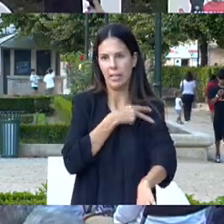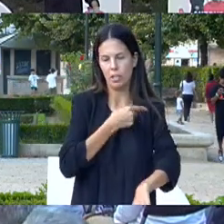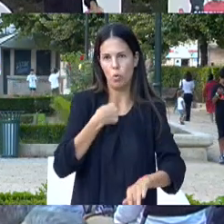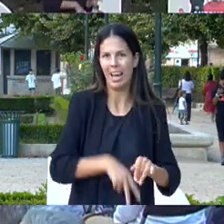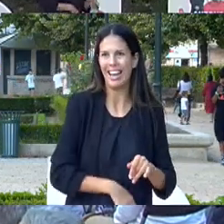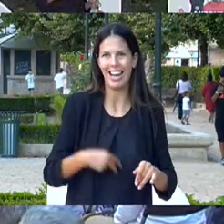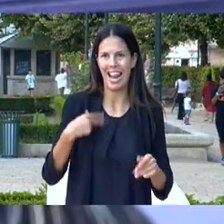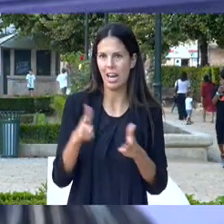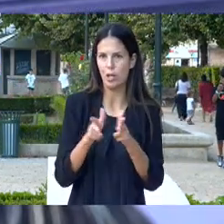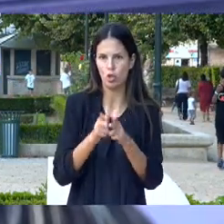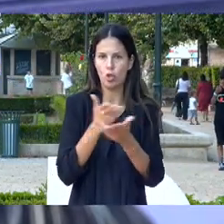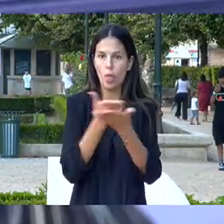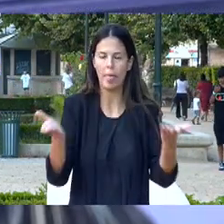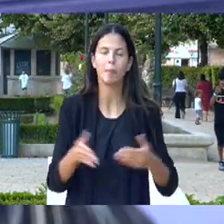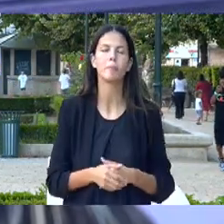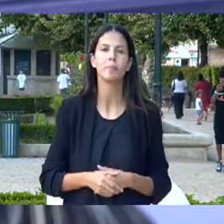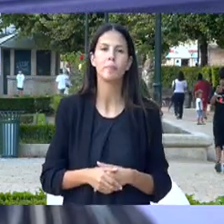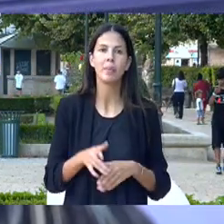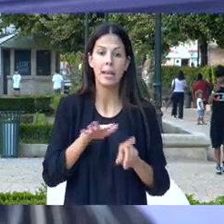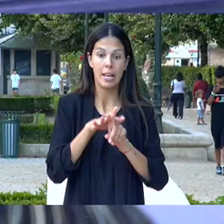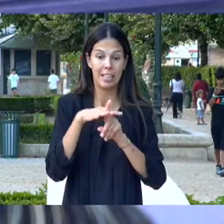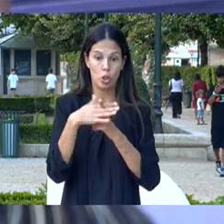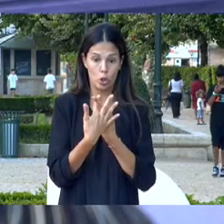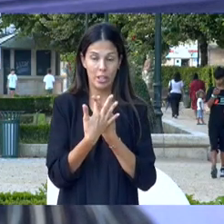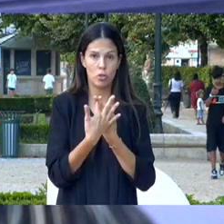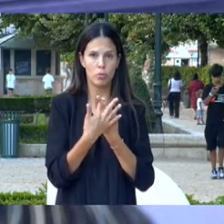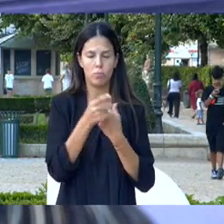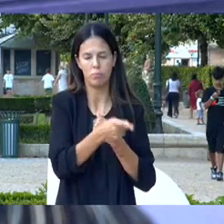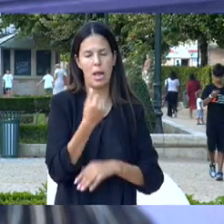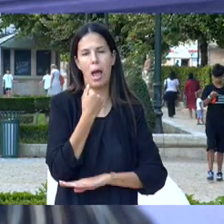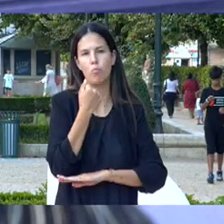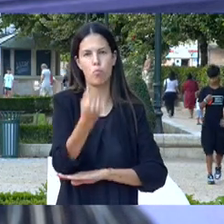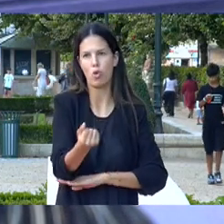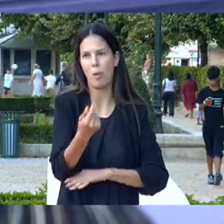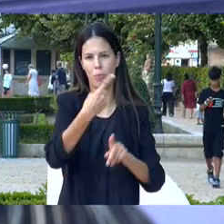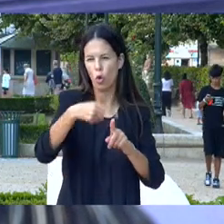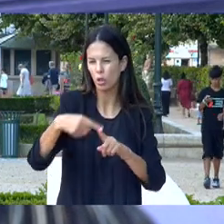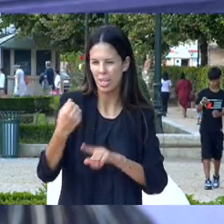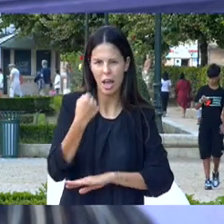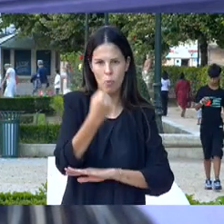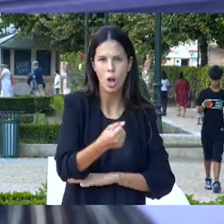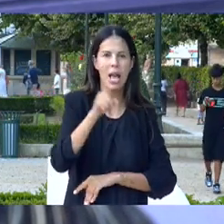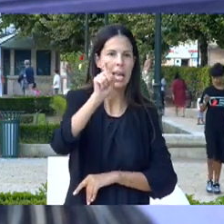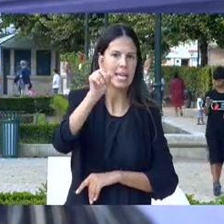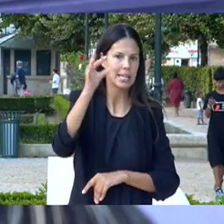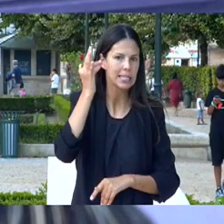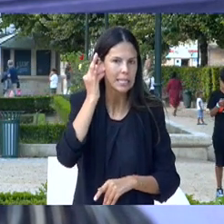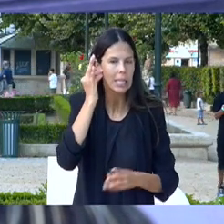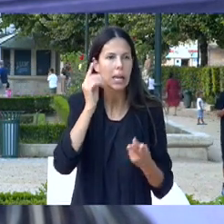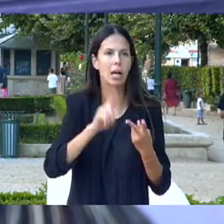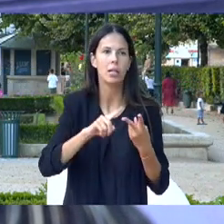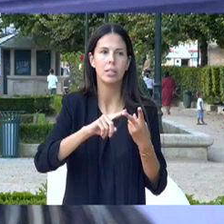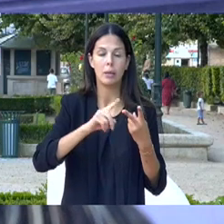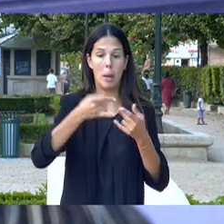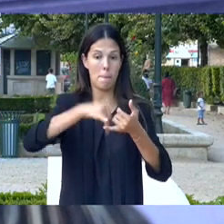igualdade. E en ese contexto, e tendo apoiado o que apoiaron tanto Ernestina como